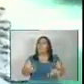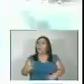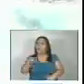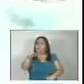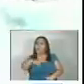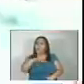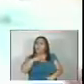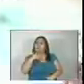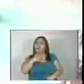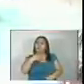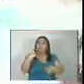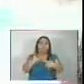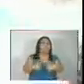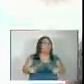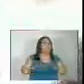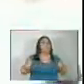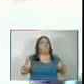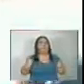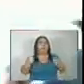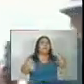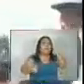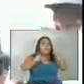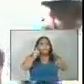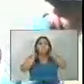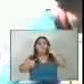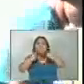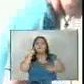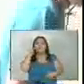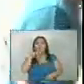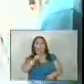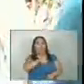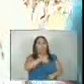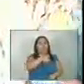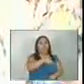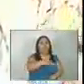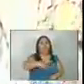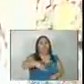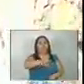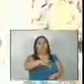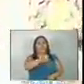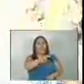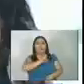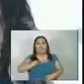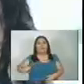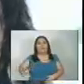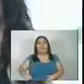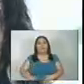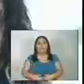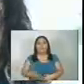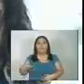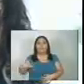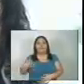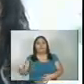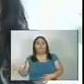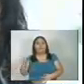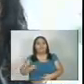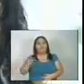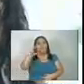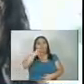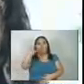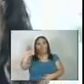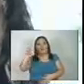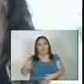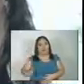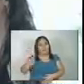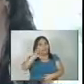sienten con mayor libertad de visitar este y otros puntos del país. Venimos de Costa Rica y, de verdad,